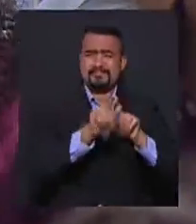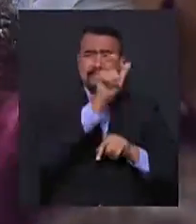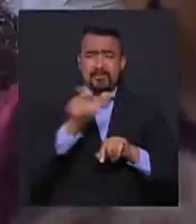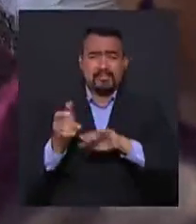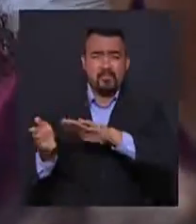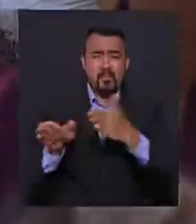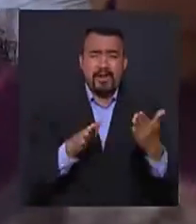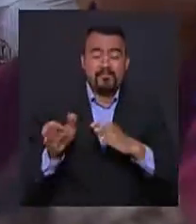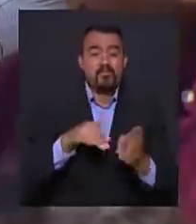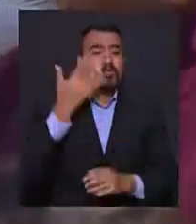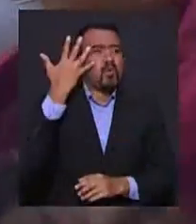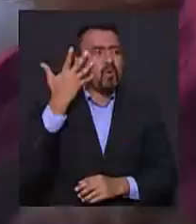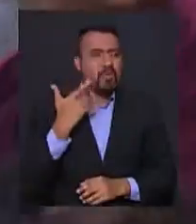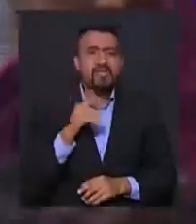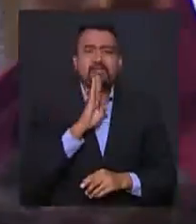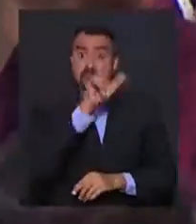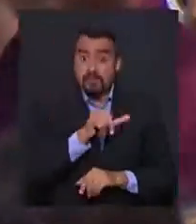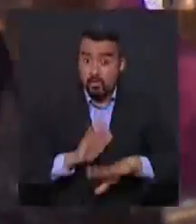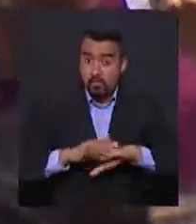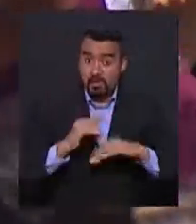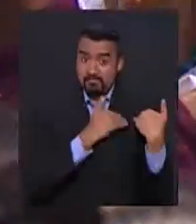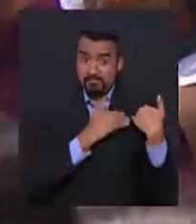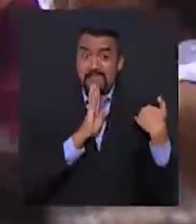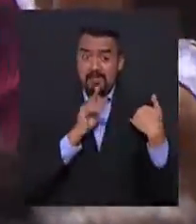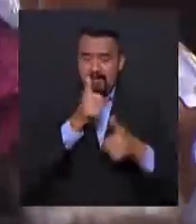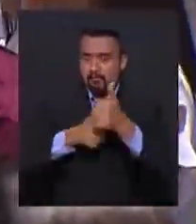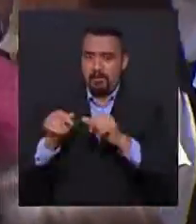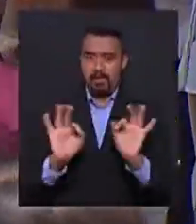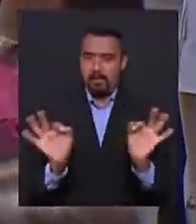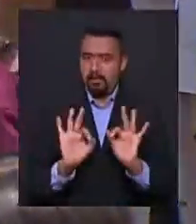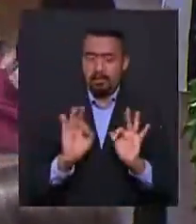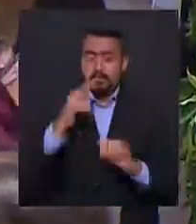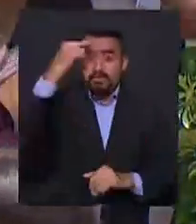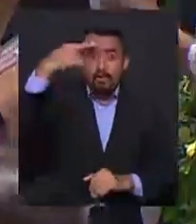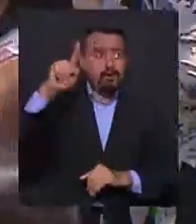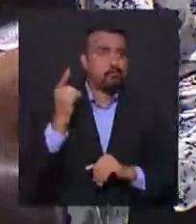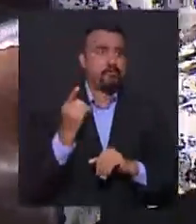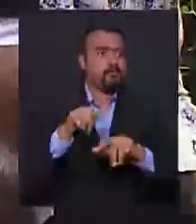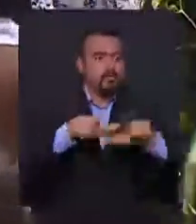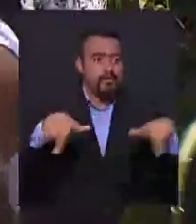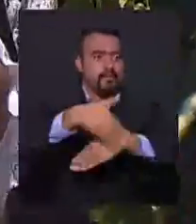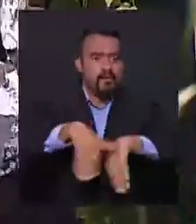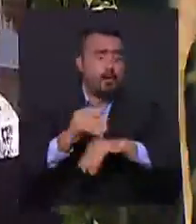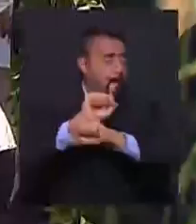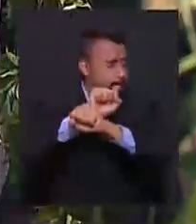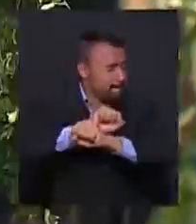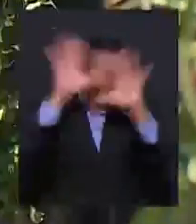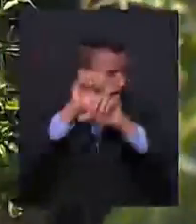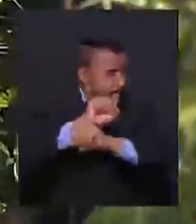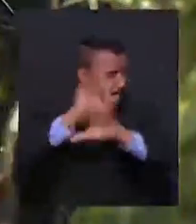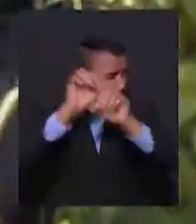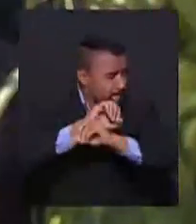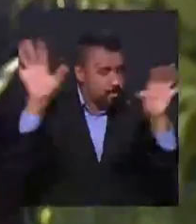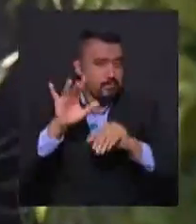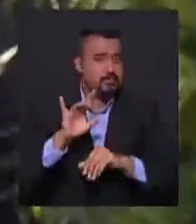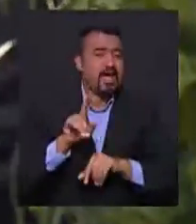se sumaban día a día a los cientos de inocentes cuyas vidas nos fueron arrebatadas en medio de estallidos que aún